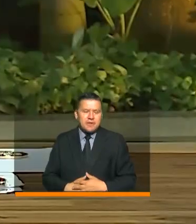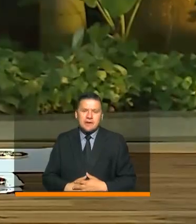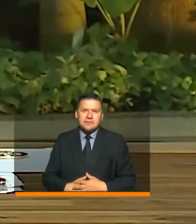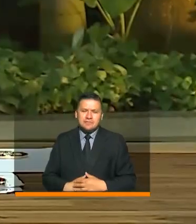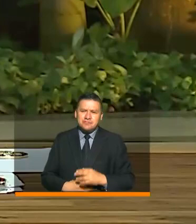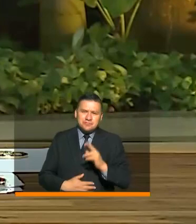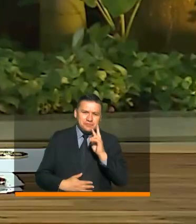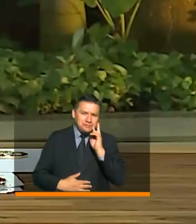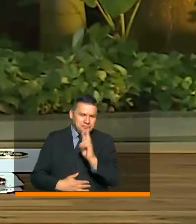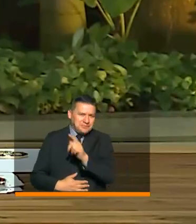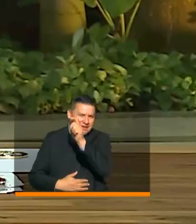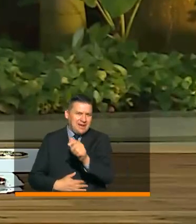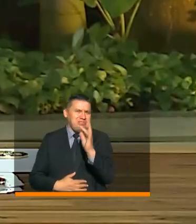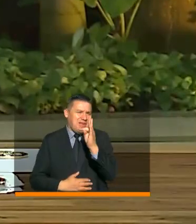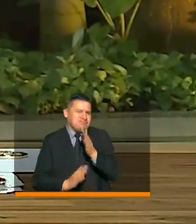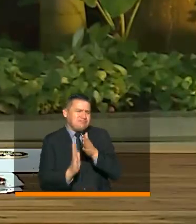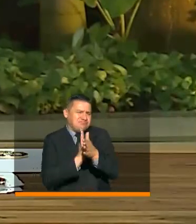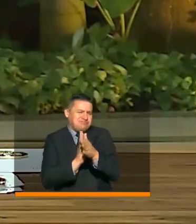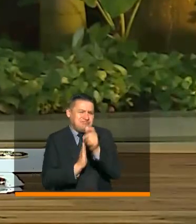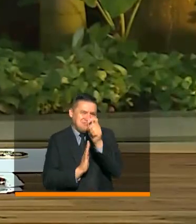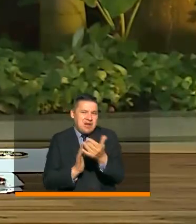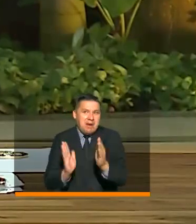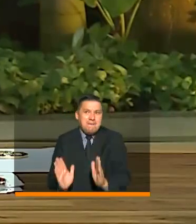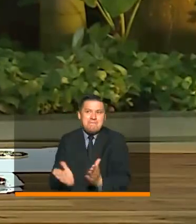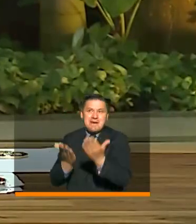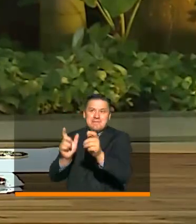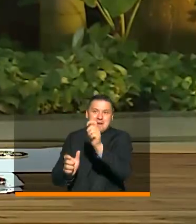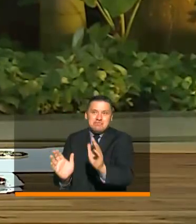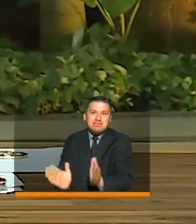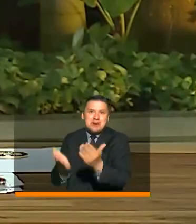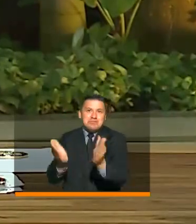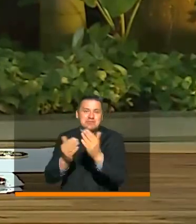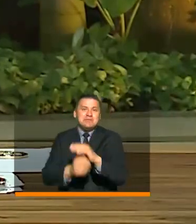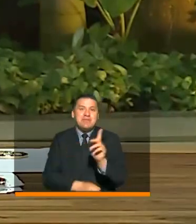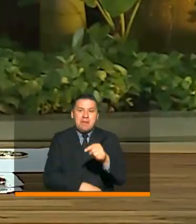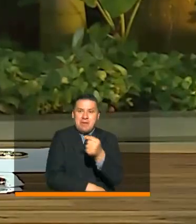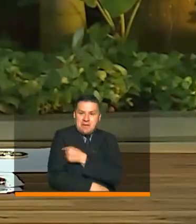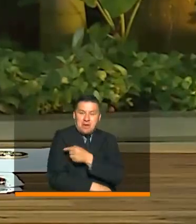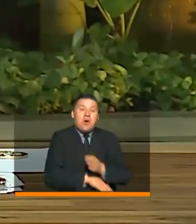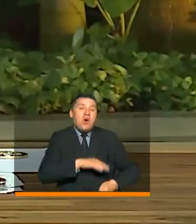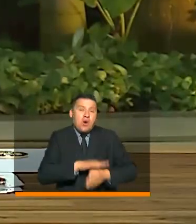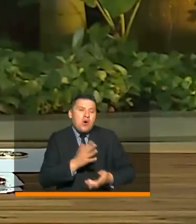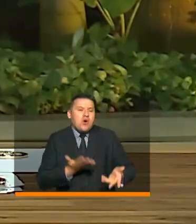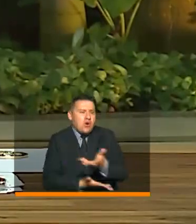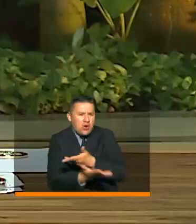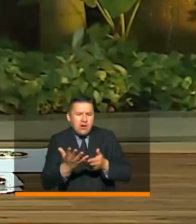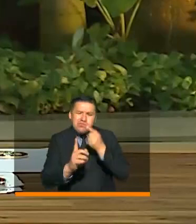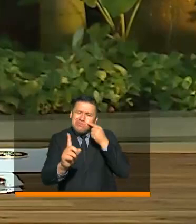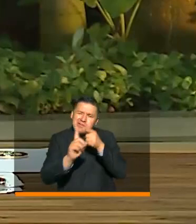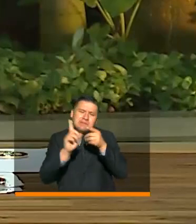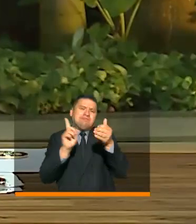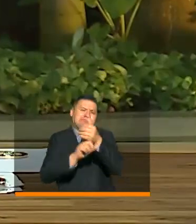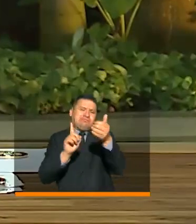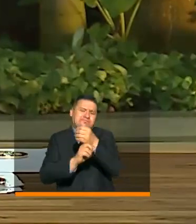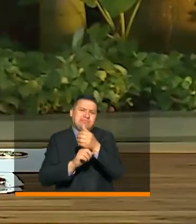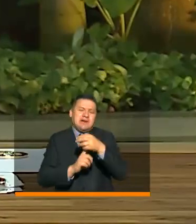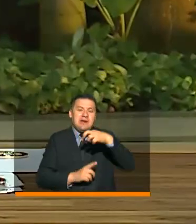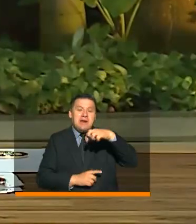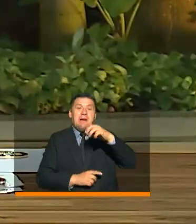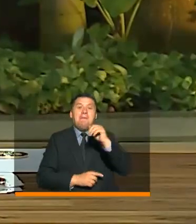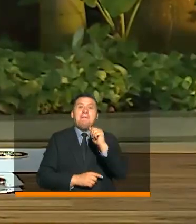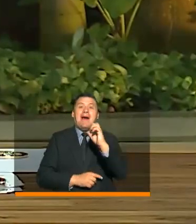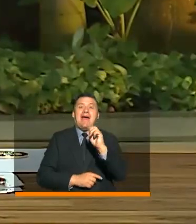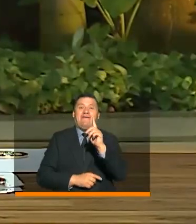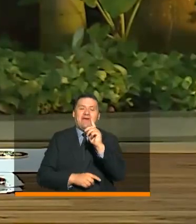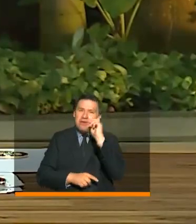Así como vemos estos testimonios también de recuperación y de vacunación, seguimos compartiendo el alcance del PAEF, el Programa